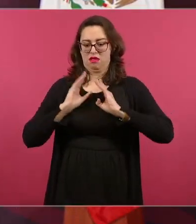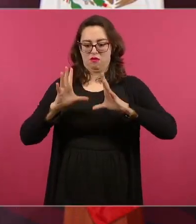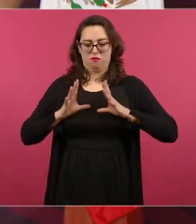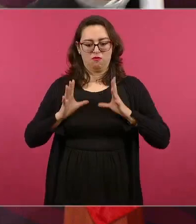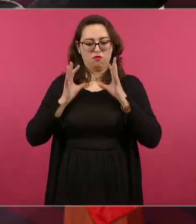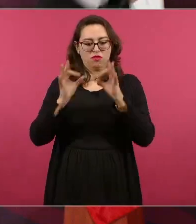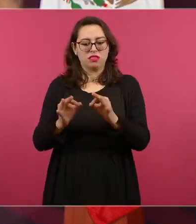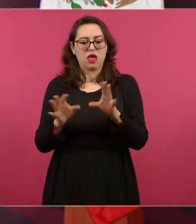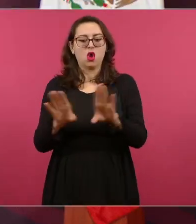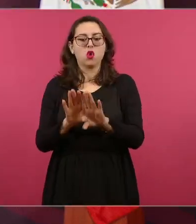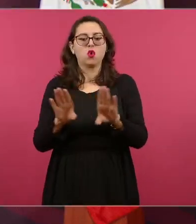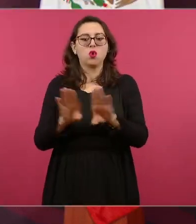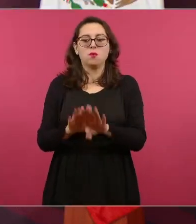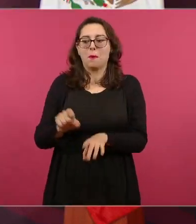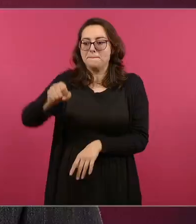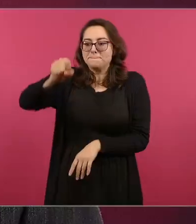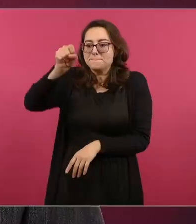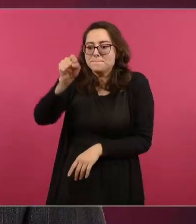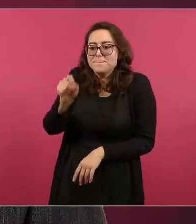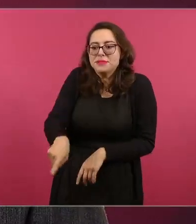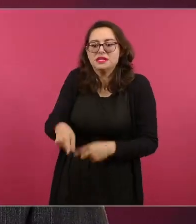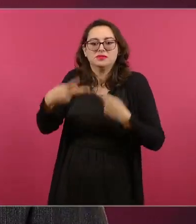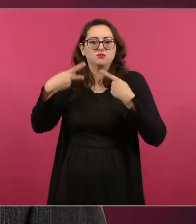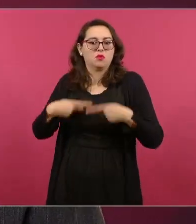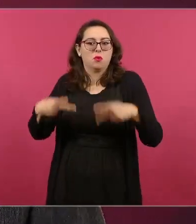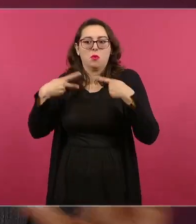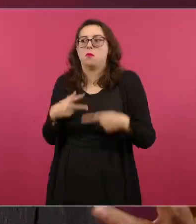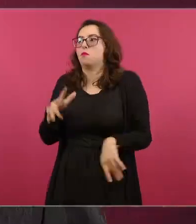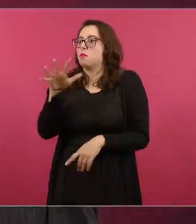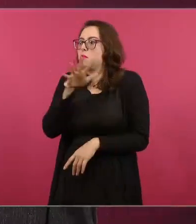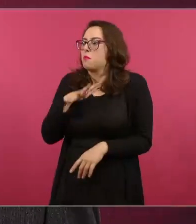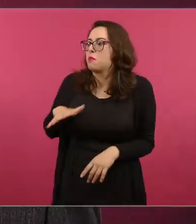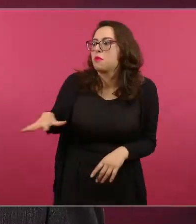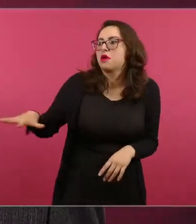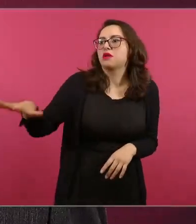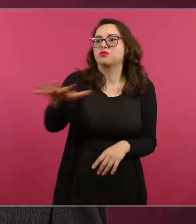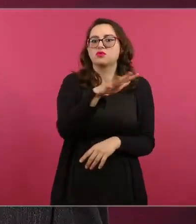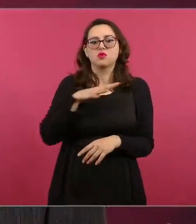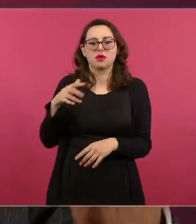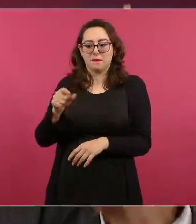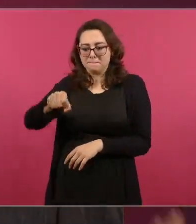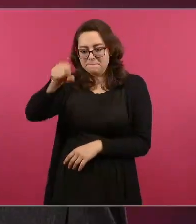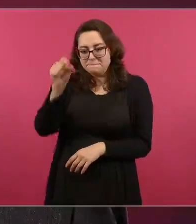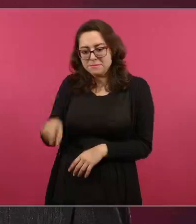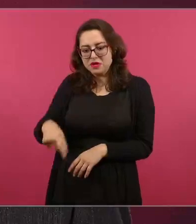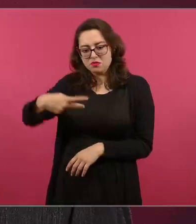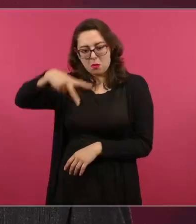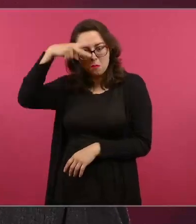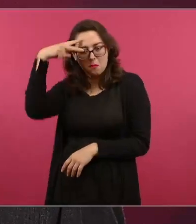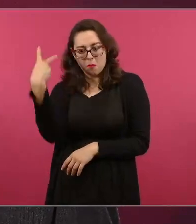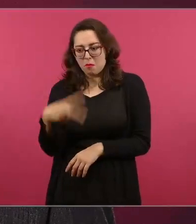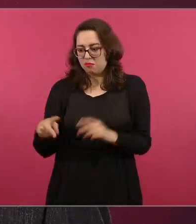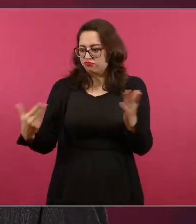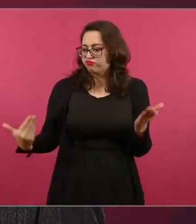es un ejército del pueblo. No saben lo